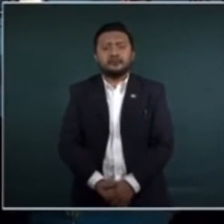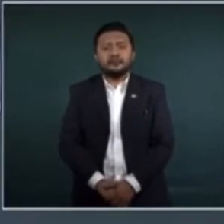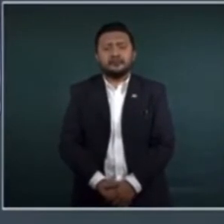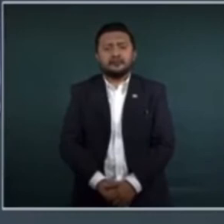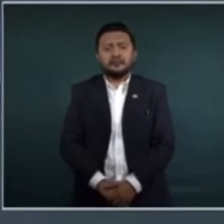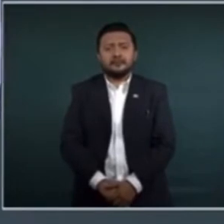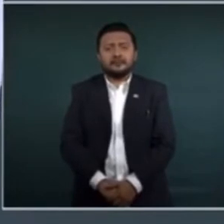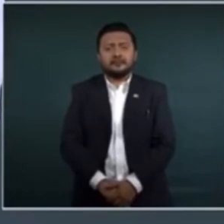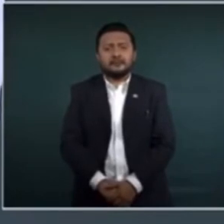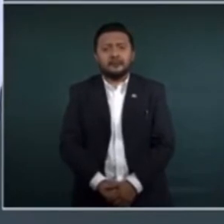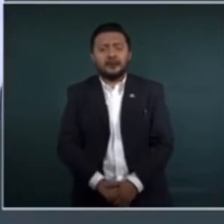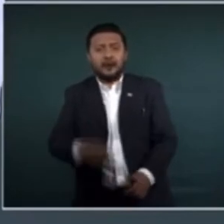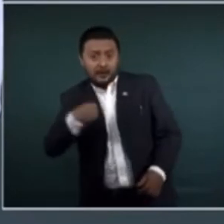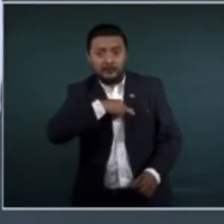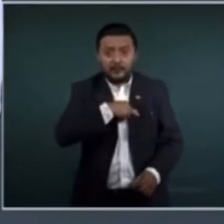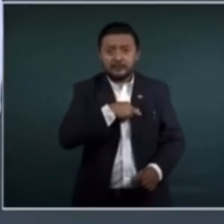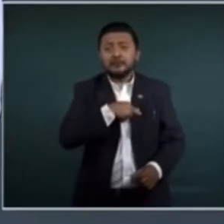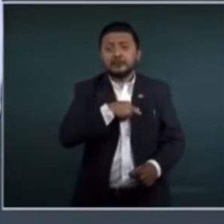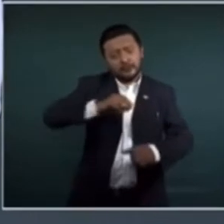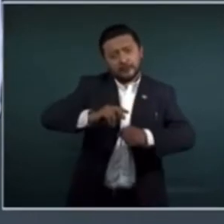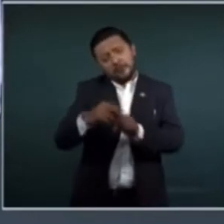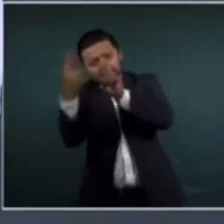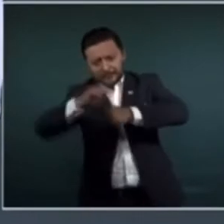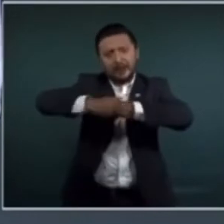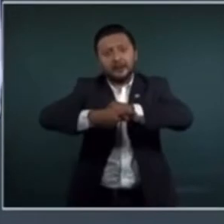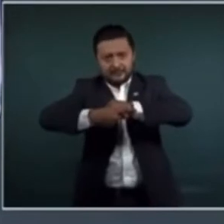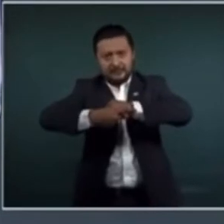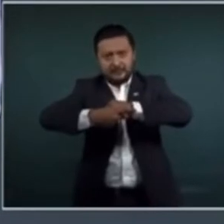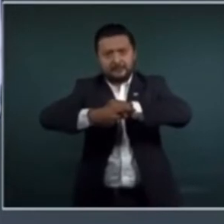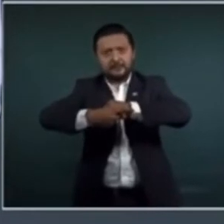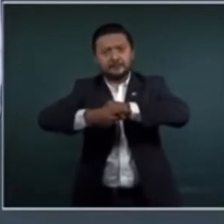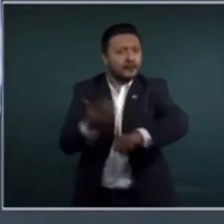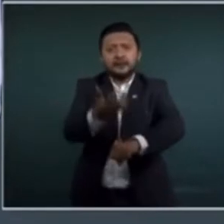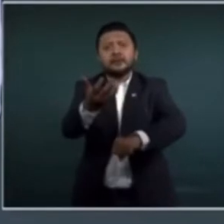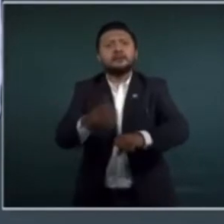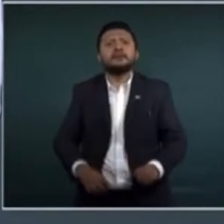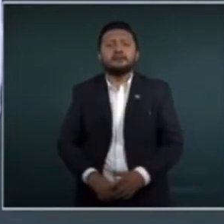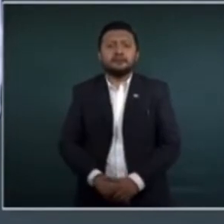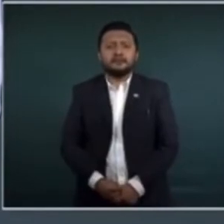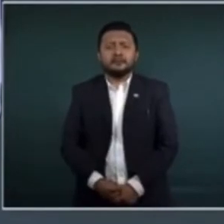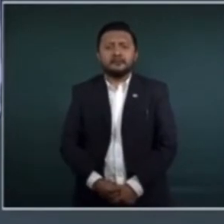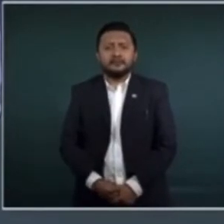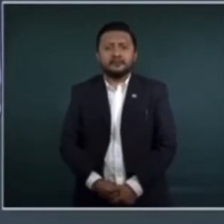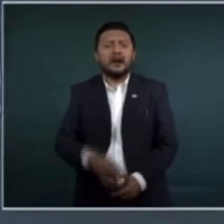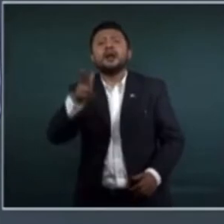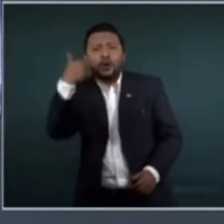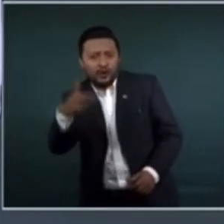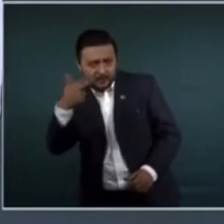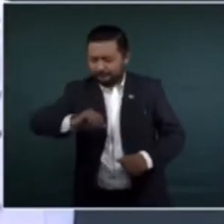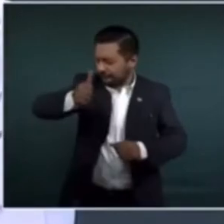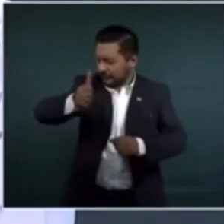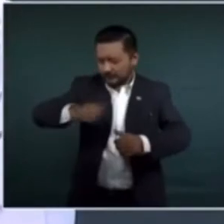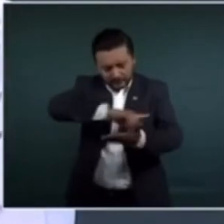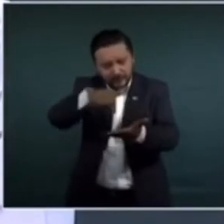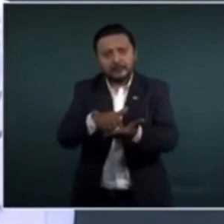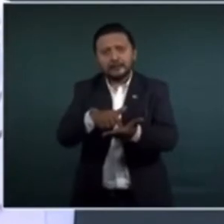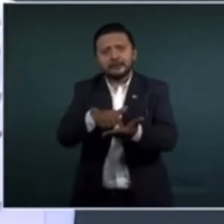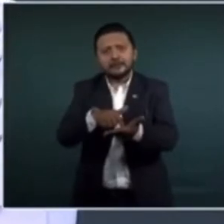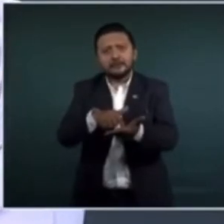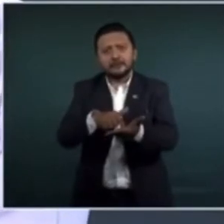a nuestros vecinos del norte, desgraciadamente, para no hablar de Europa.